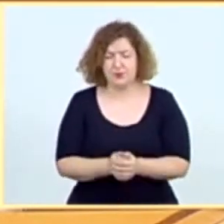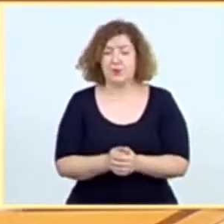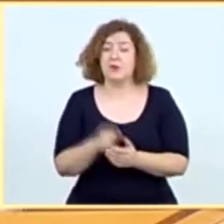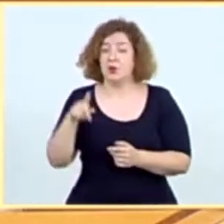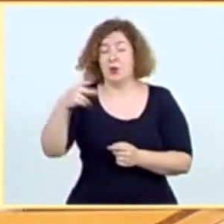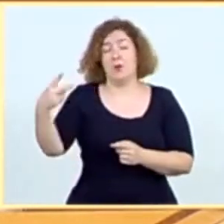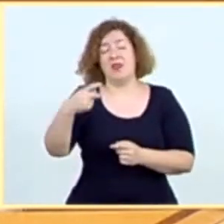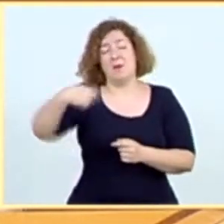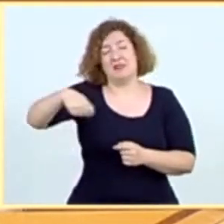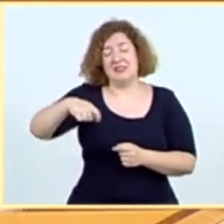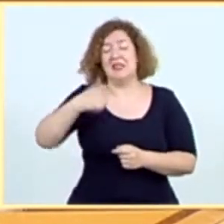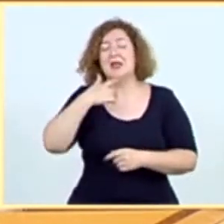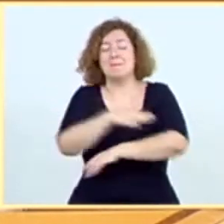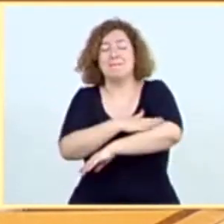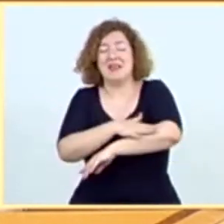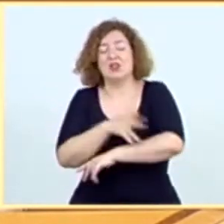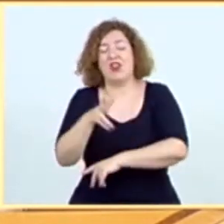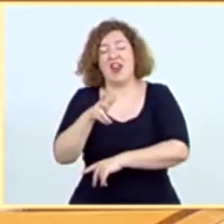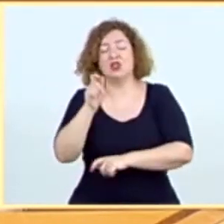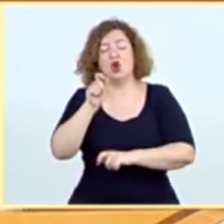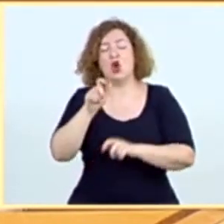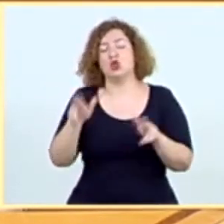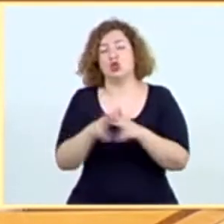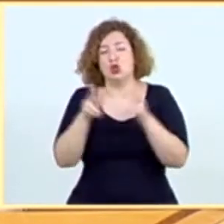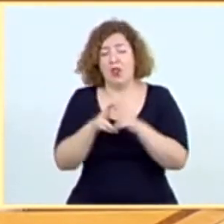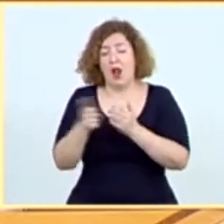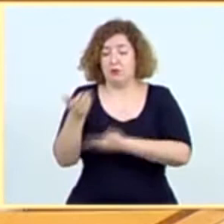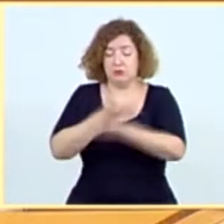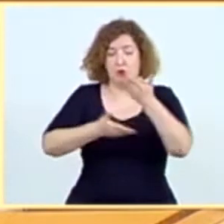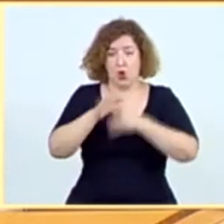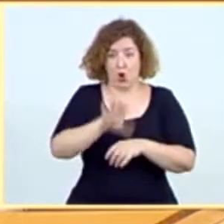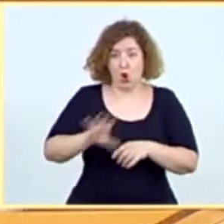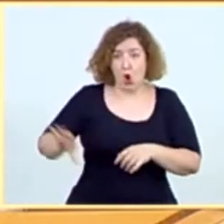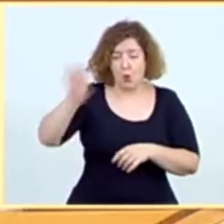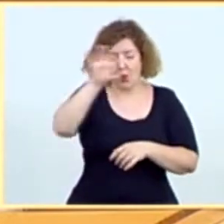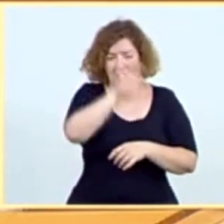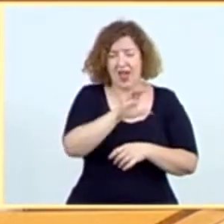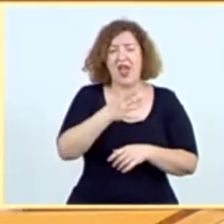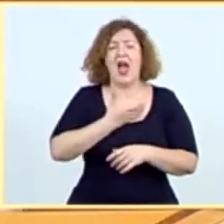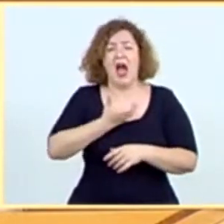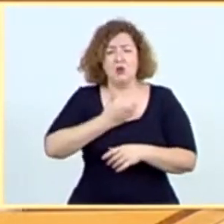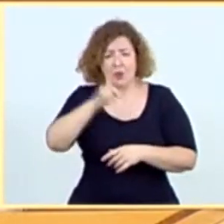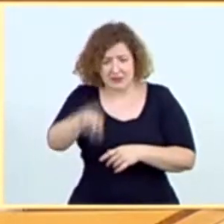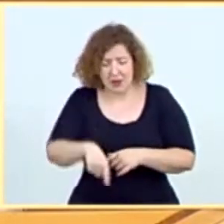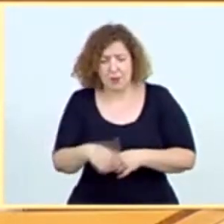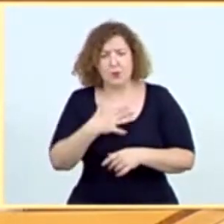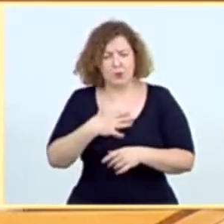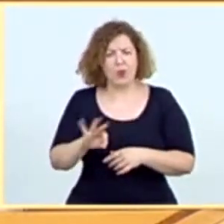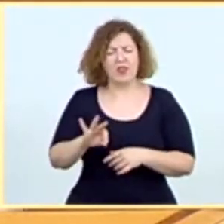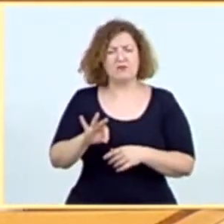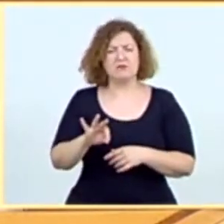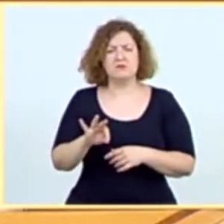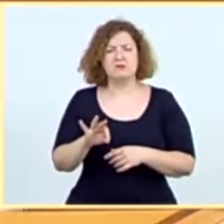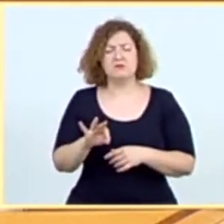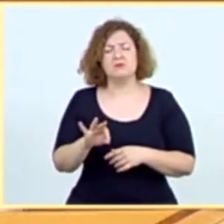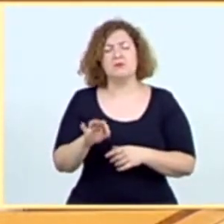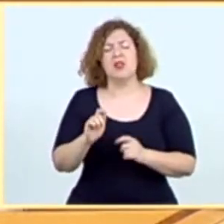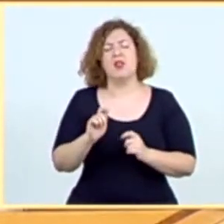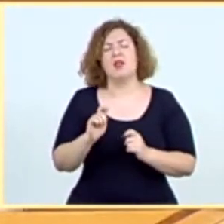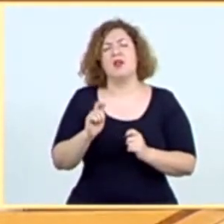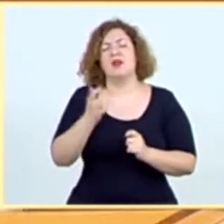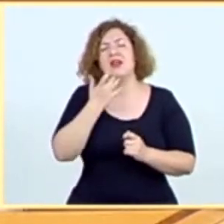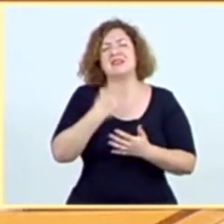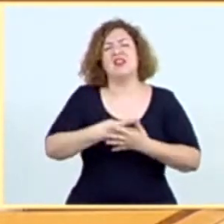del Gobierno y ministro de Derechos Sociales, en cooperación con las comunidades autónomas y los ayuntamientos, podía disponer para nuestros mayores de las más